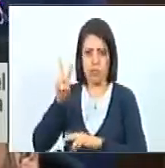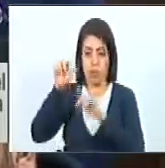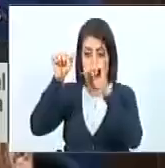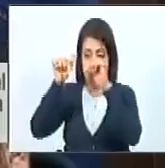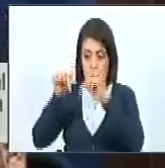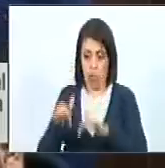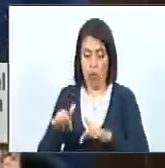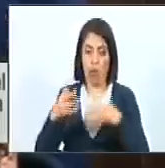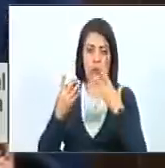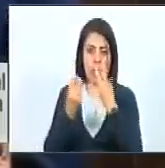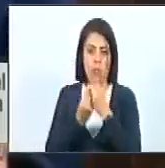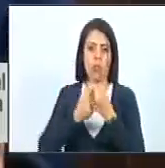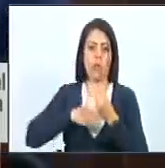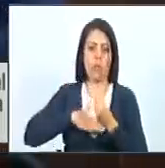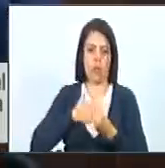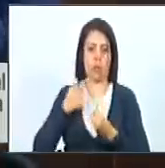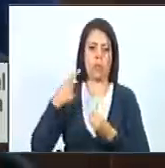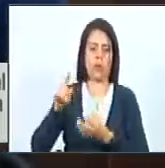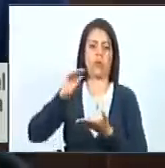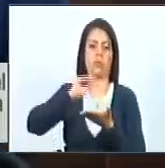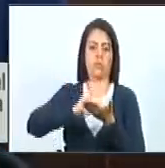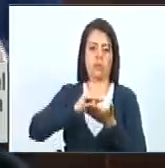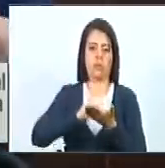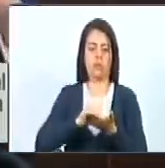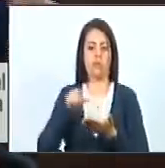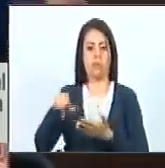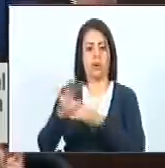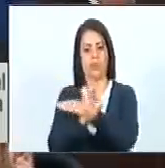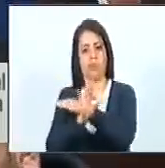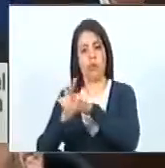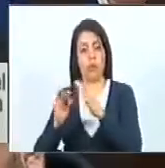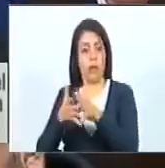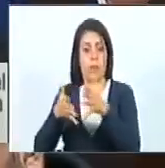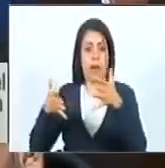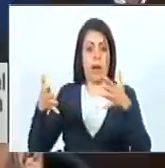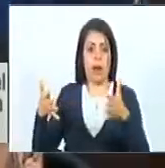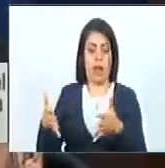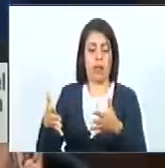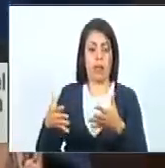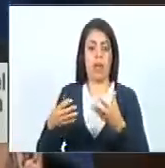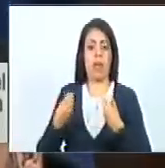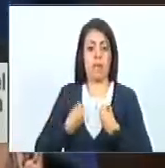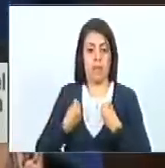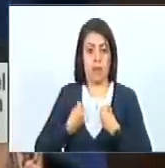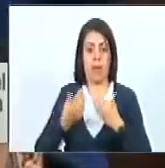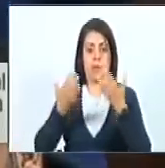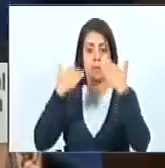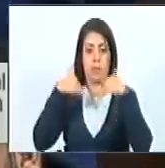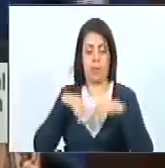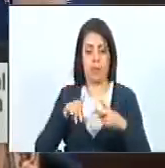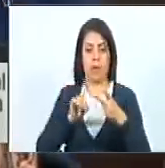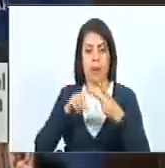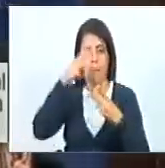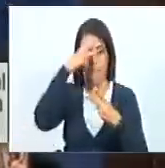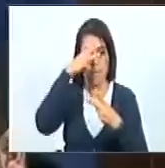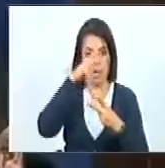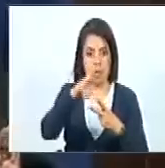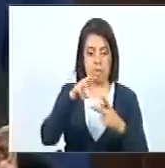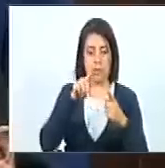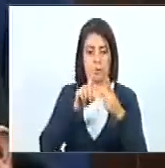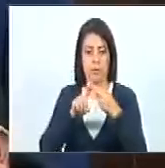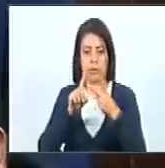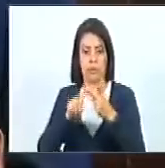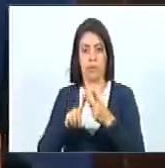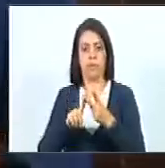tenemos, que hoy podemos tener de nuevo con la frontera más grande, más viva que hay después de México, la